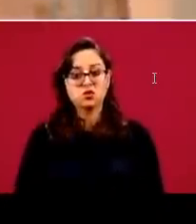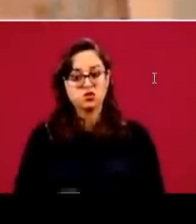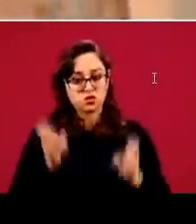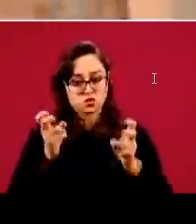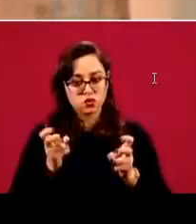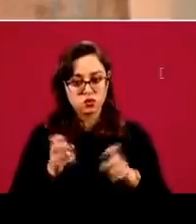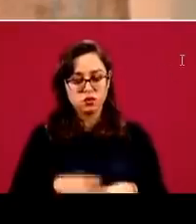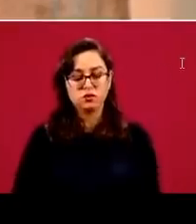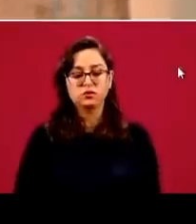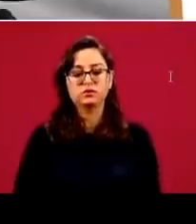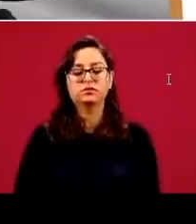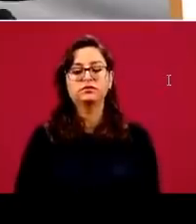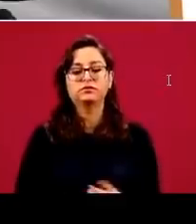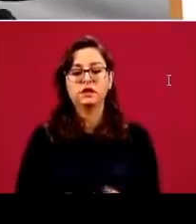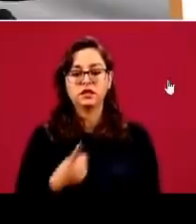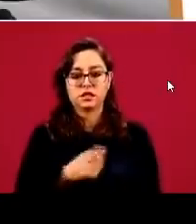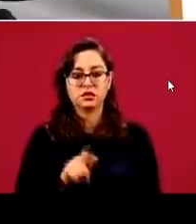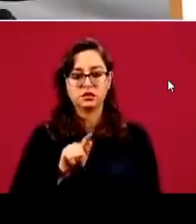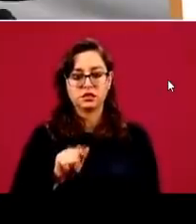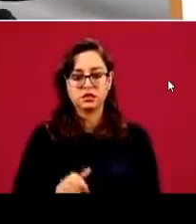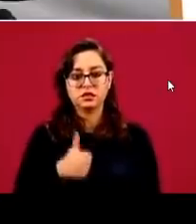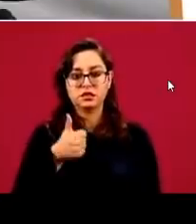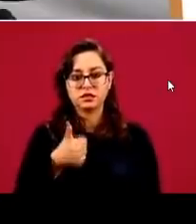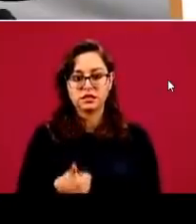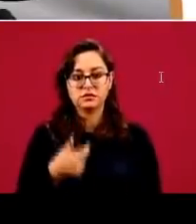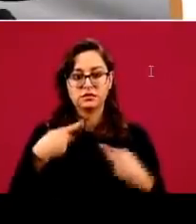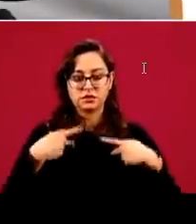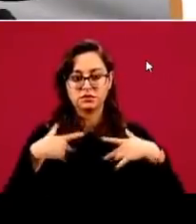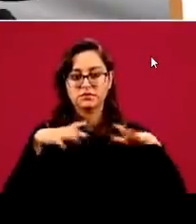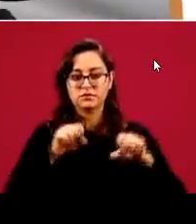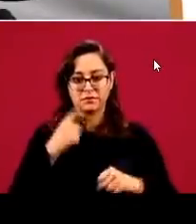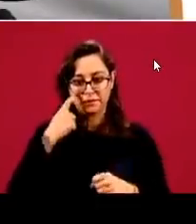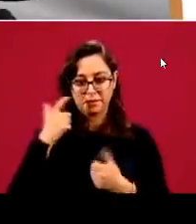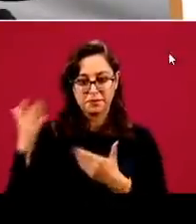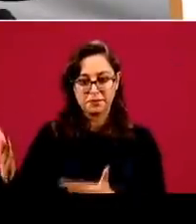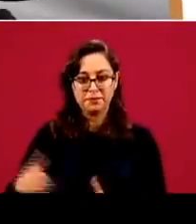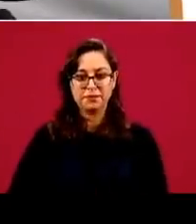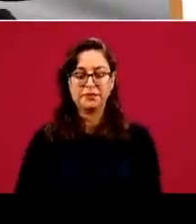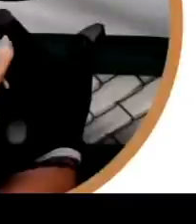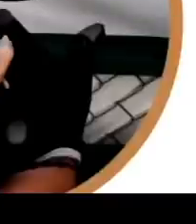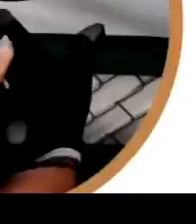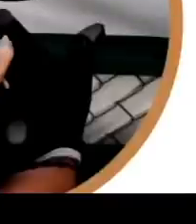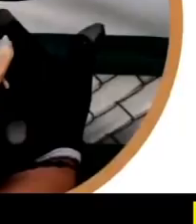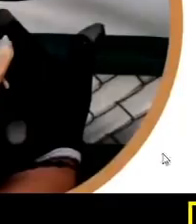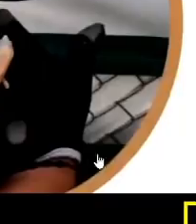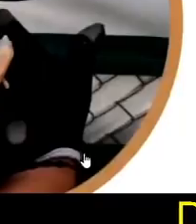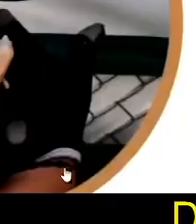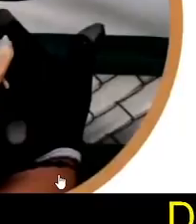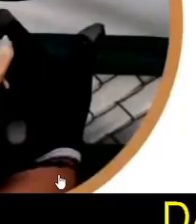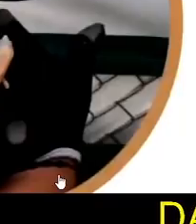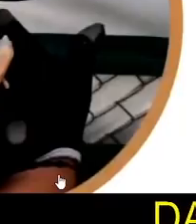originó la detención de 163 personas y se atendieron 967